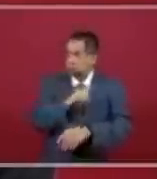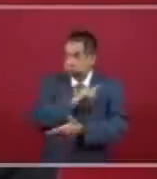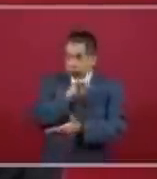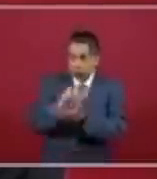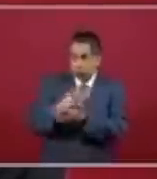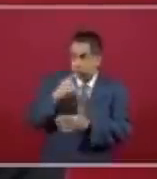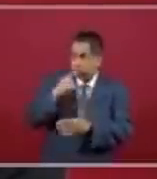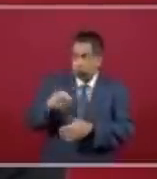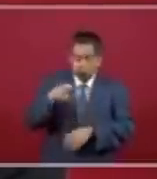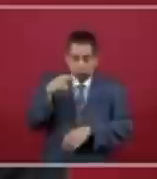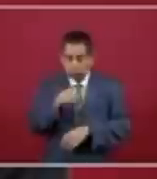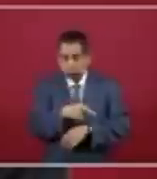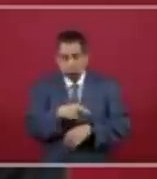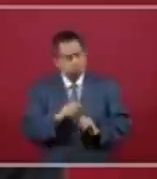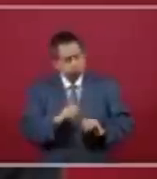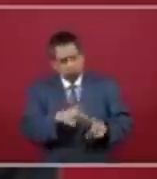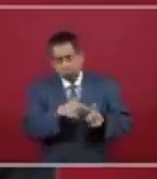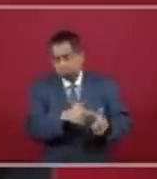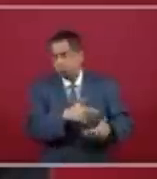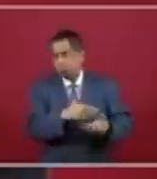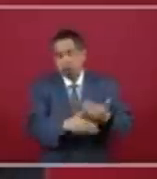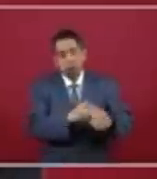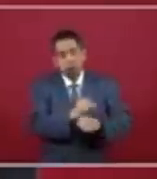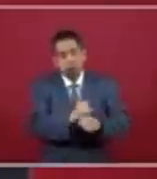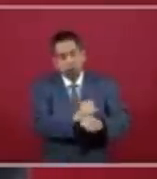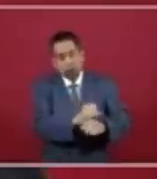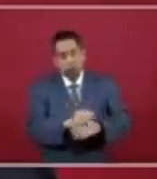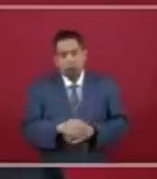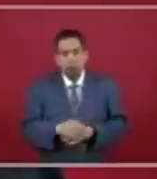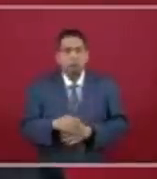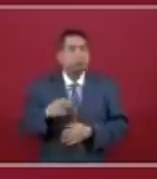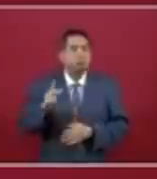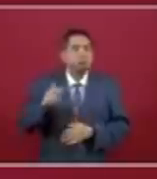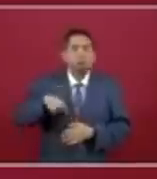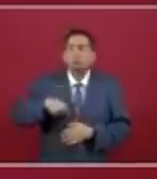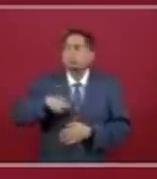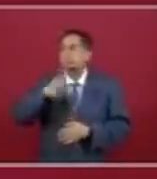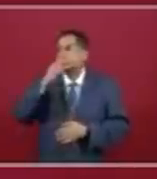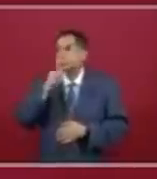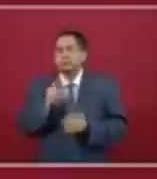no lo haríamos, pero no vamos